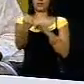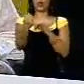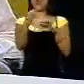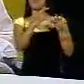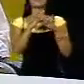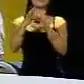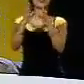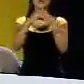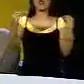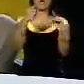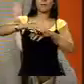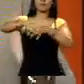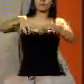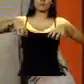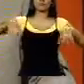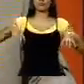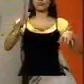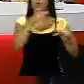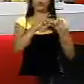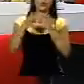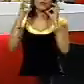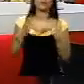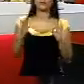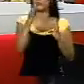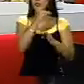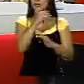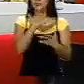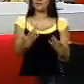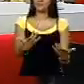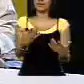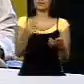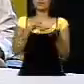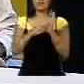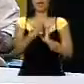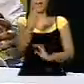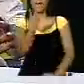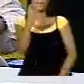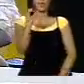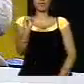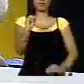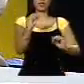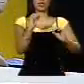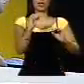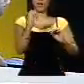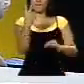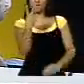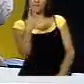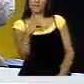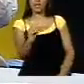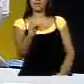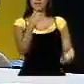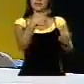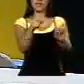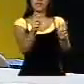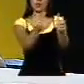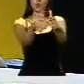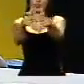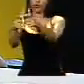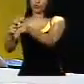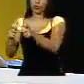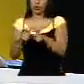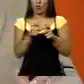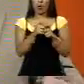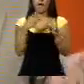un movimiento mucho más radical. Tiene su tarjeta, o sea, son 20 tarjeticas y después decir, esta es la tarjeta única, pero esta es la